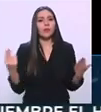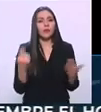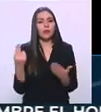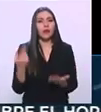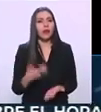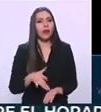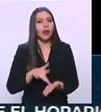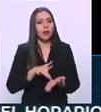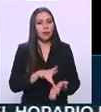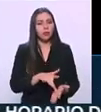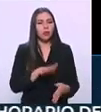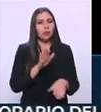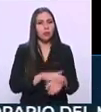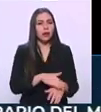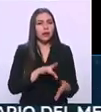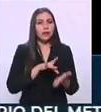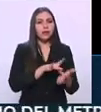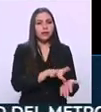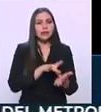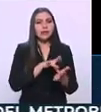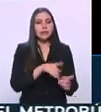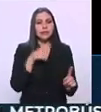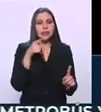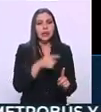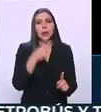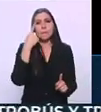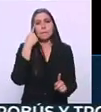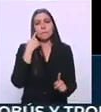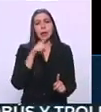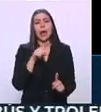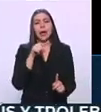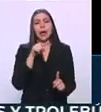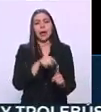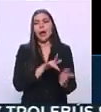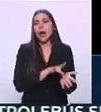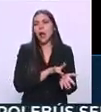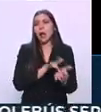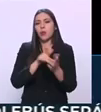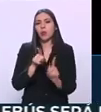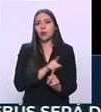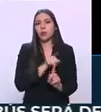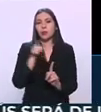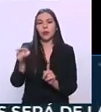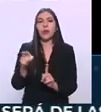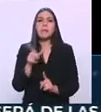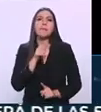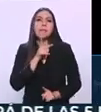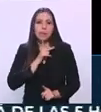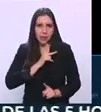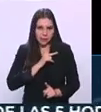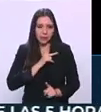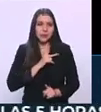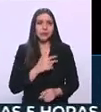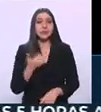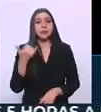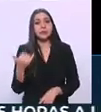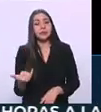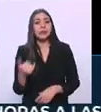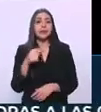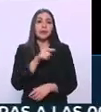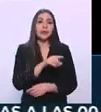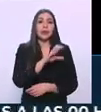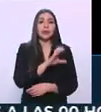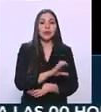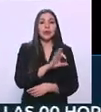reforzarlo, pero para beneficio directo de Pemex, por ejemplo. Y la Comisión Federal de Electricidad